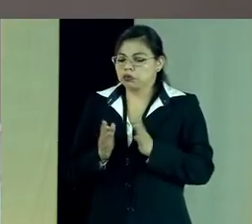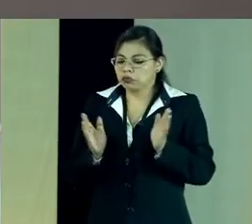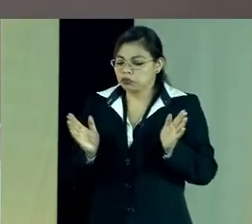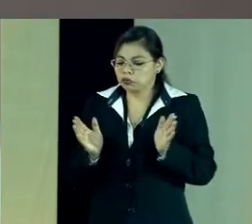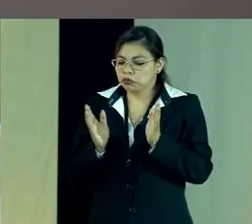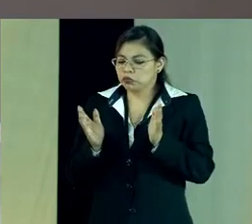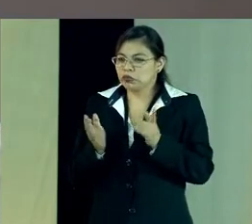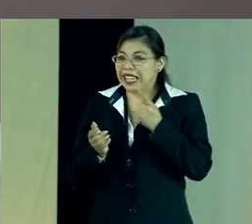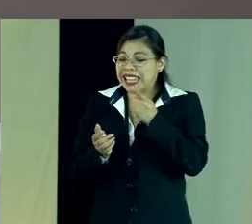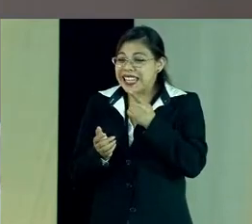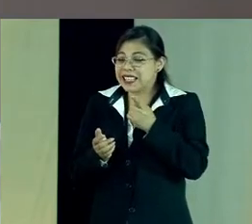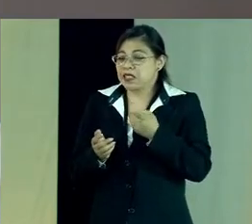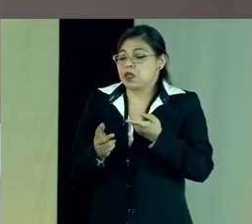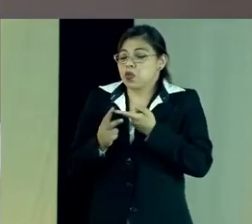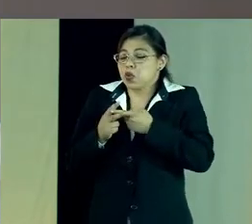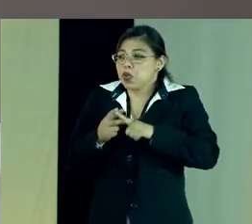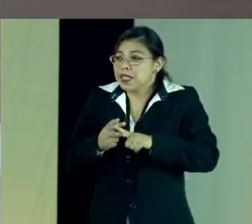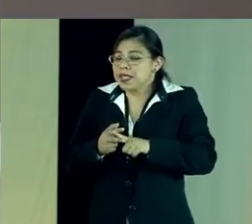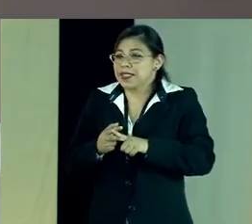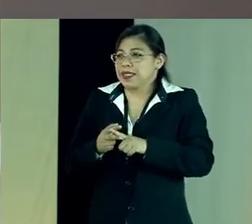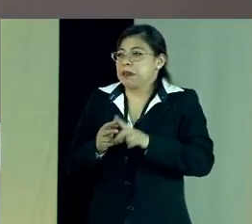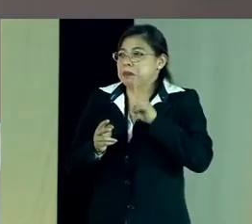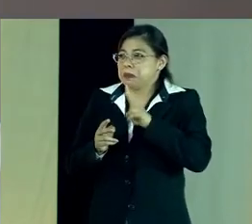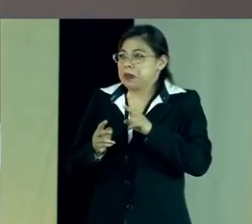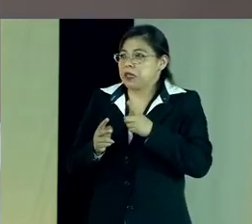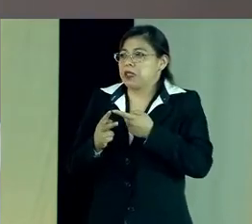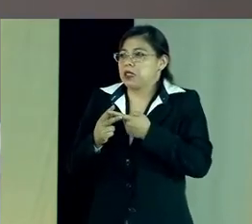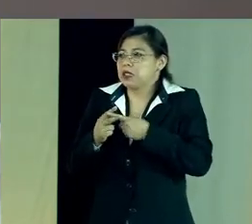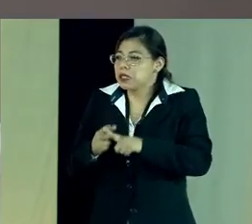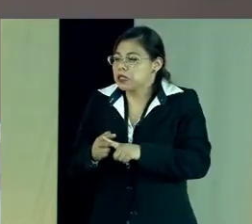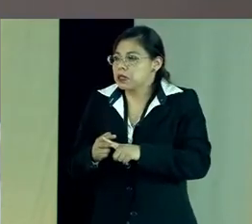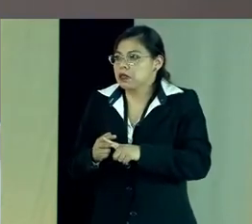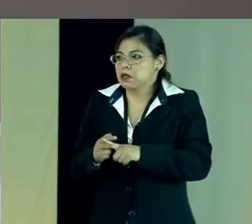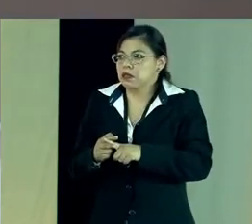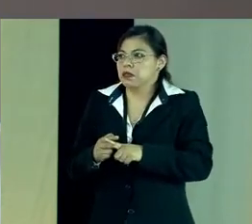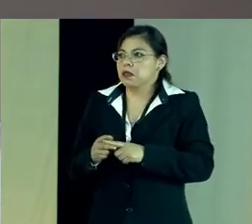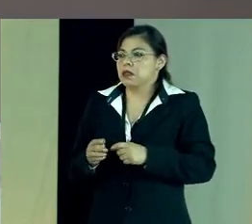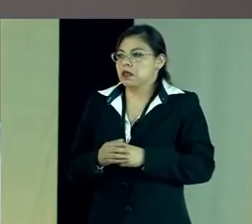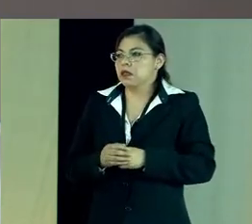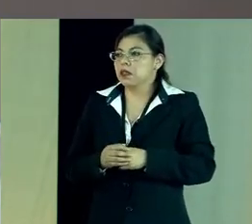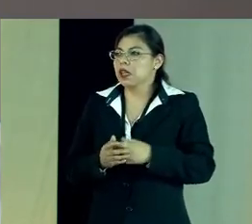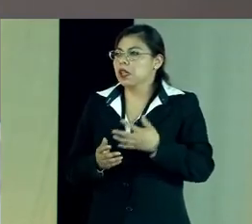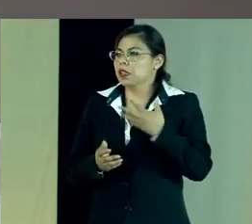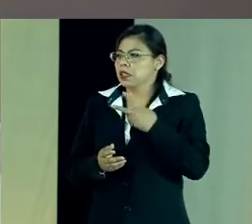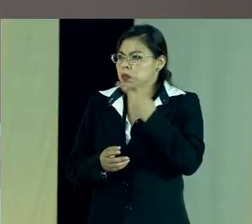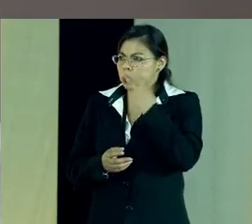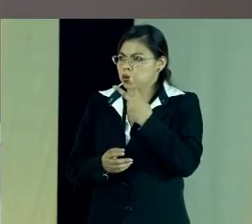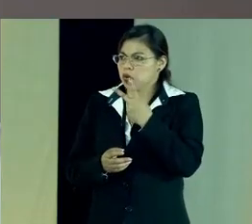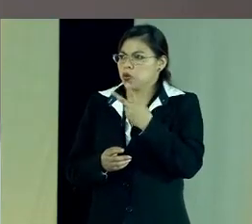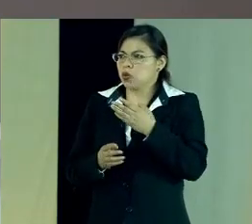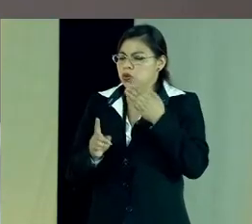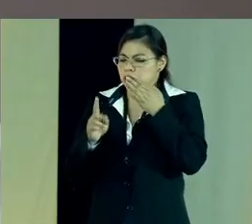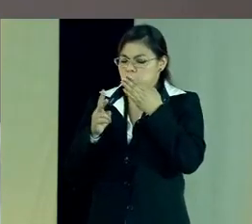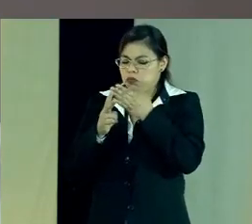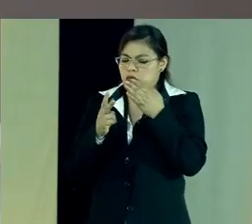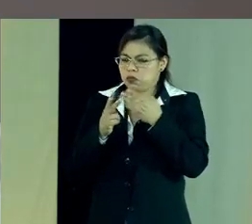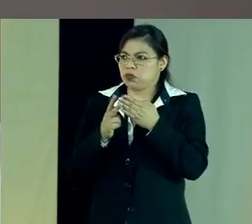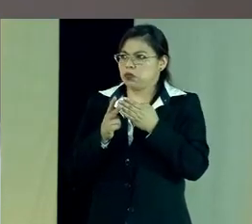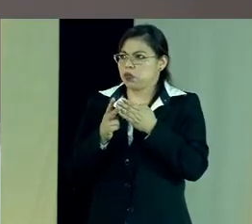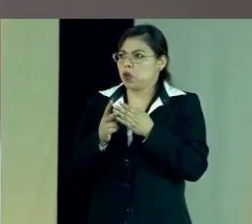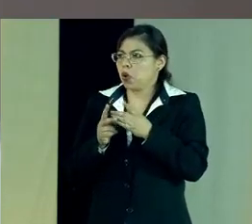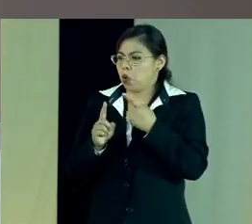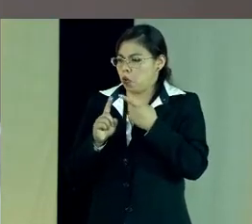es la causa de causas es importante tenemos dos causas de causas uno